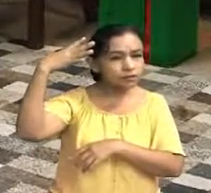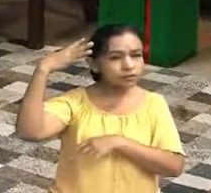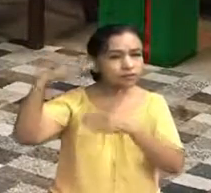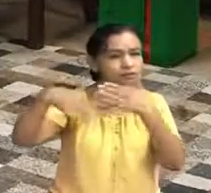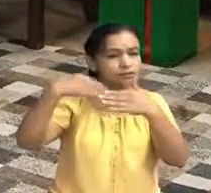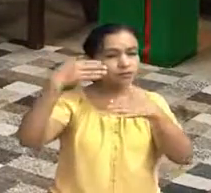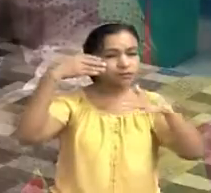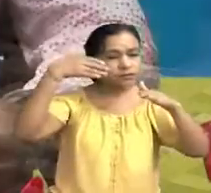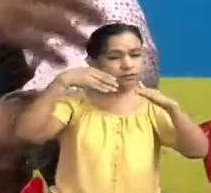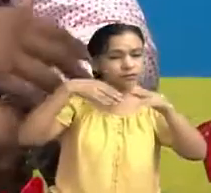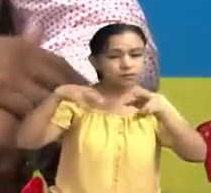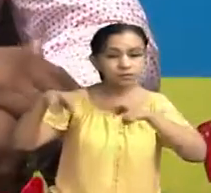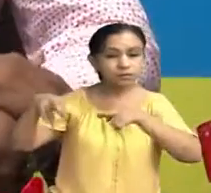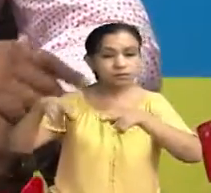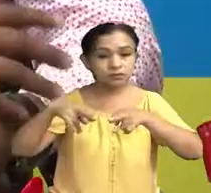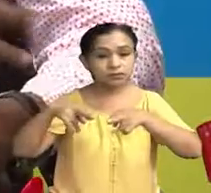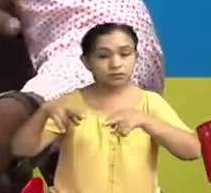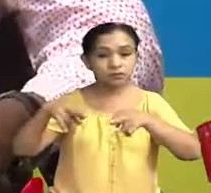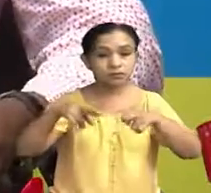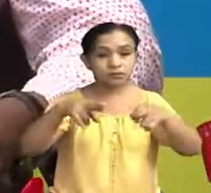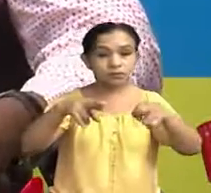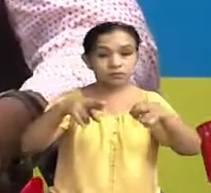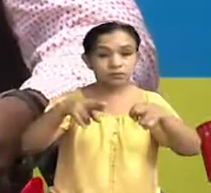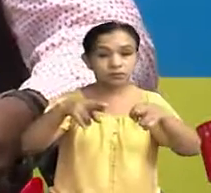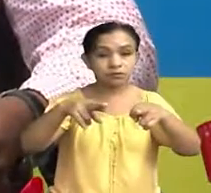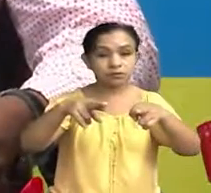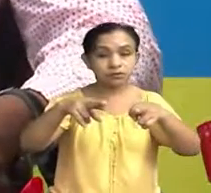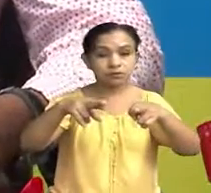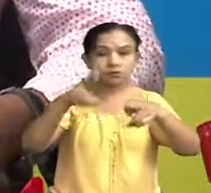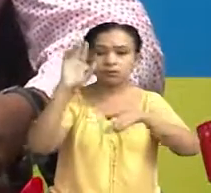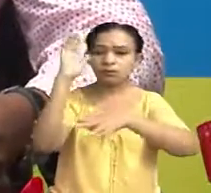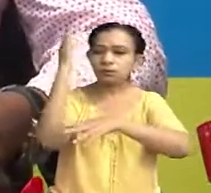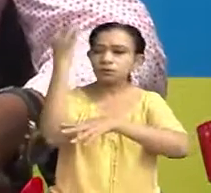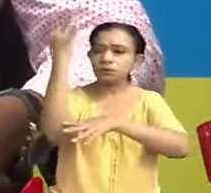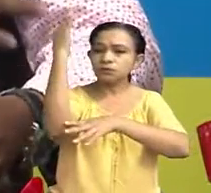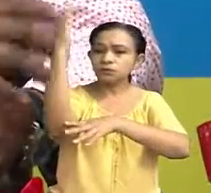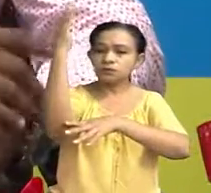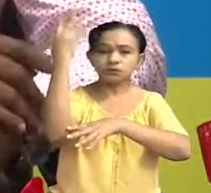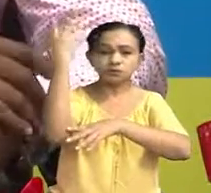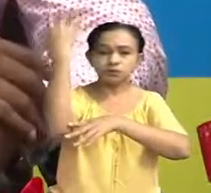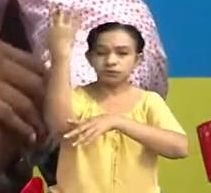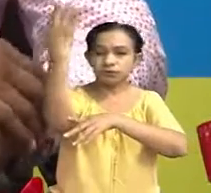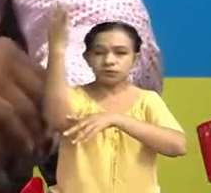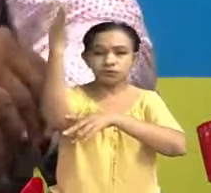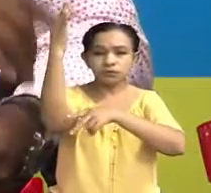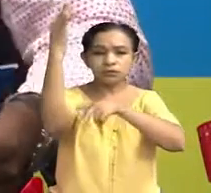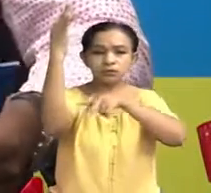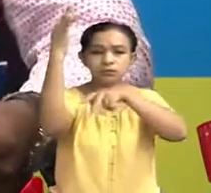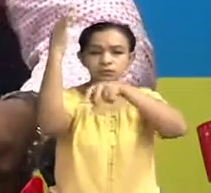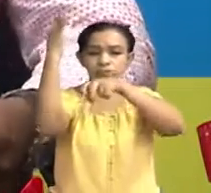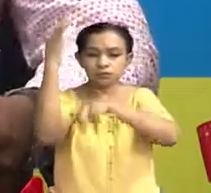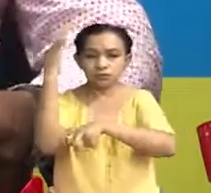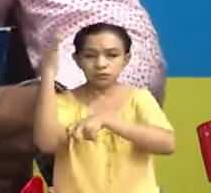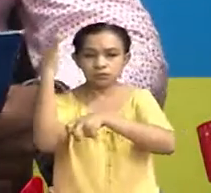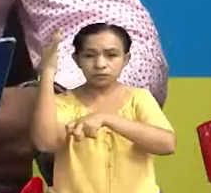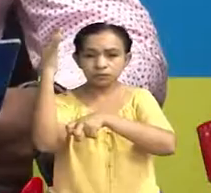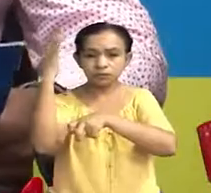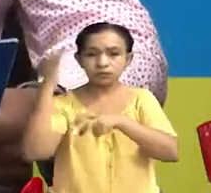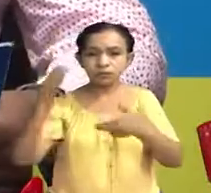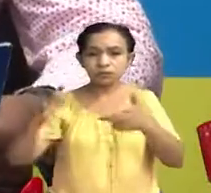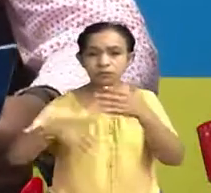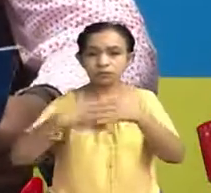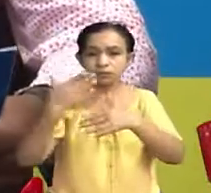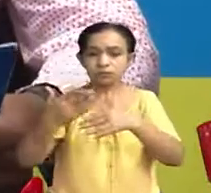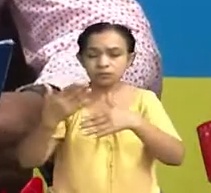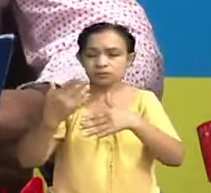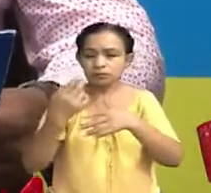un lugar en un río. Había bastantes palos de chilamate, árboles de chilamate. Inmediatamente, después que